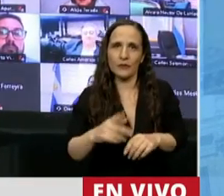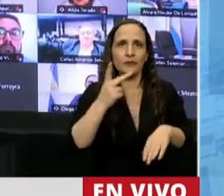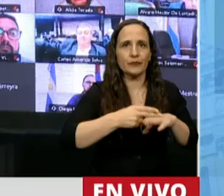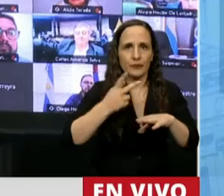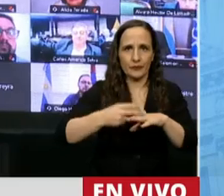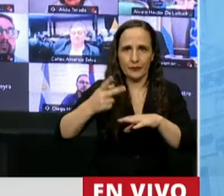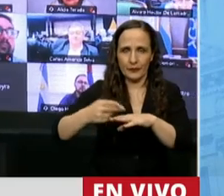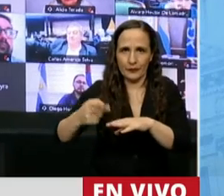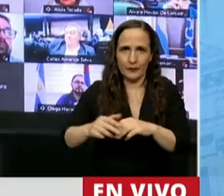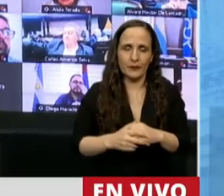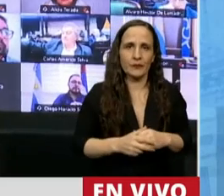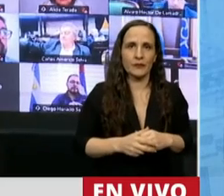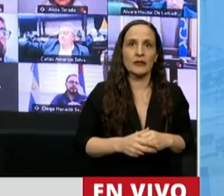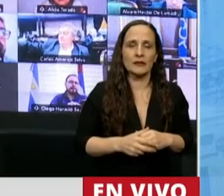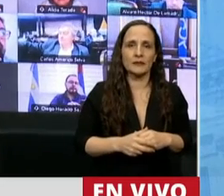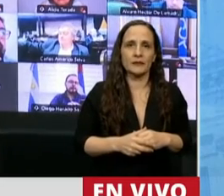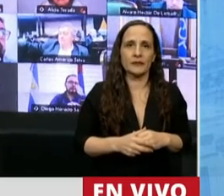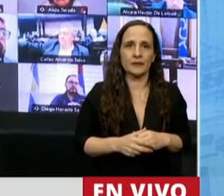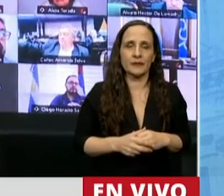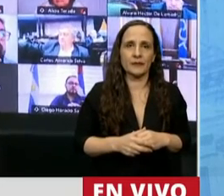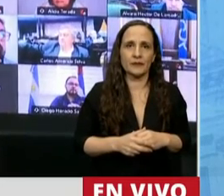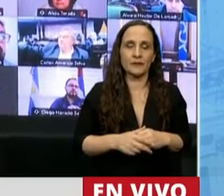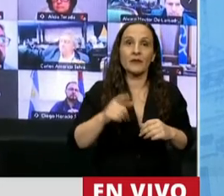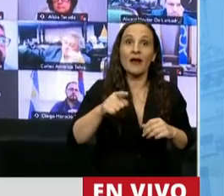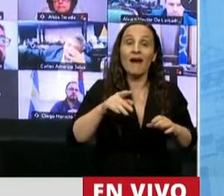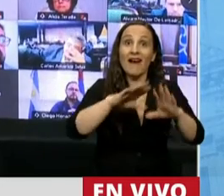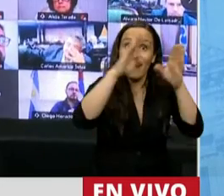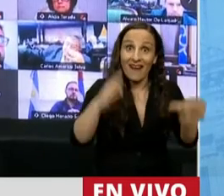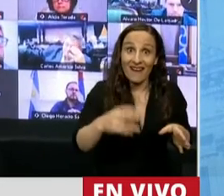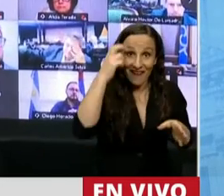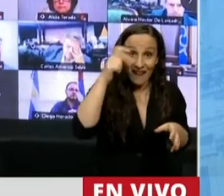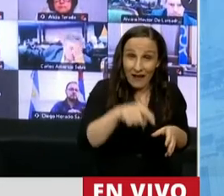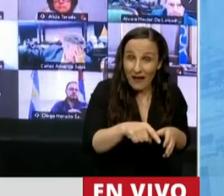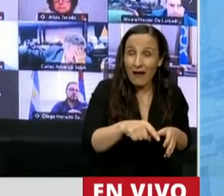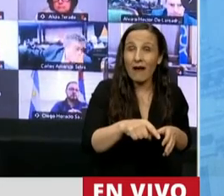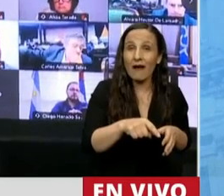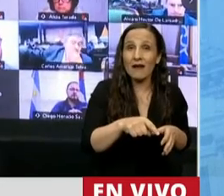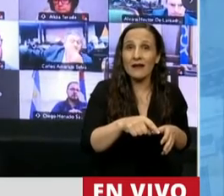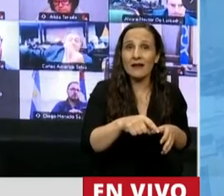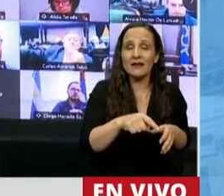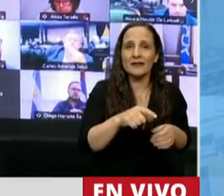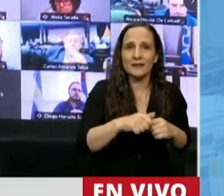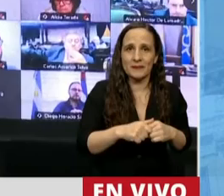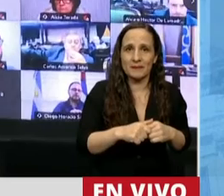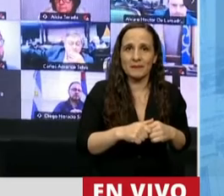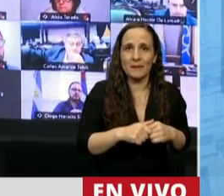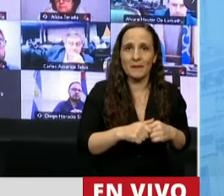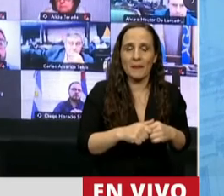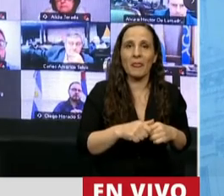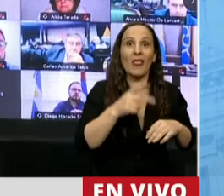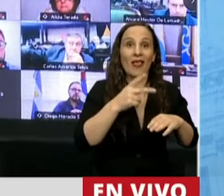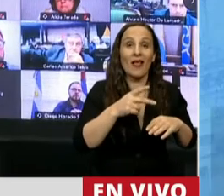Las autoridades de la Cámara hablan de la degradación ina y parece que irrefrenable